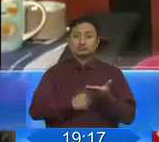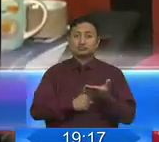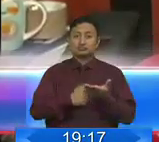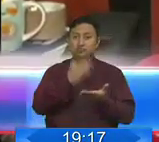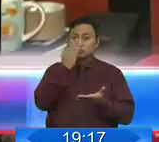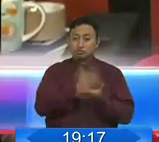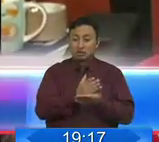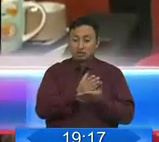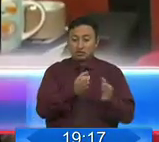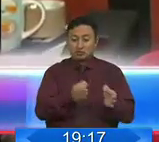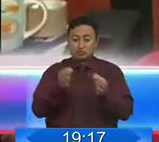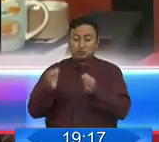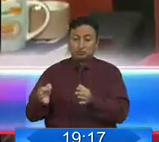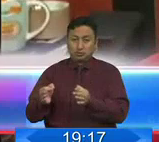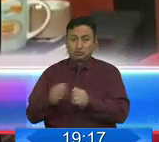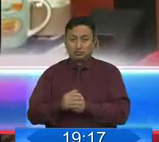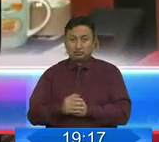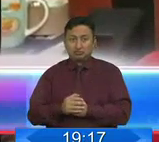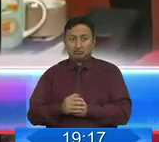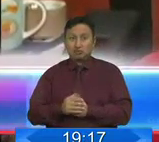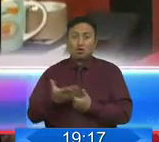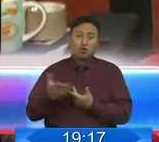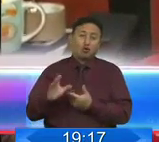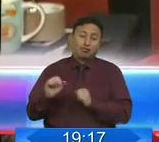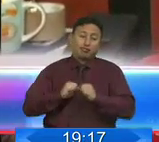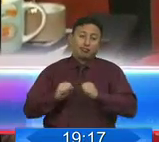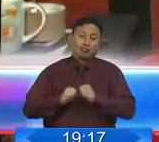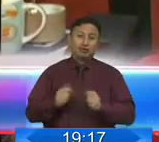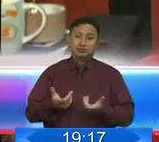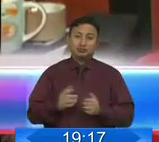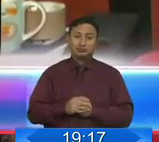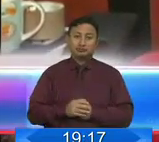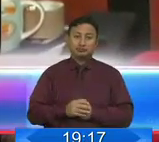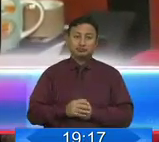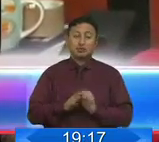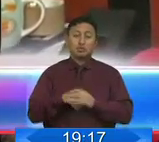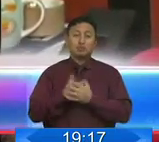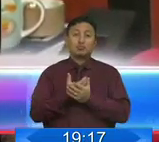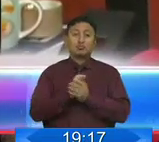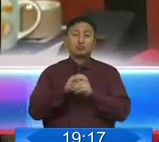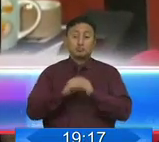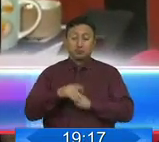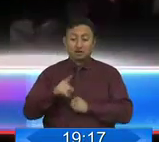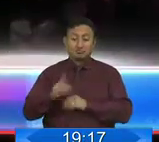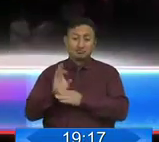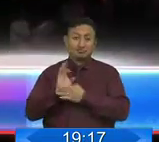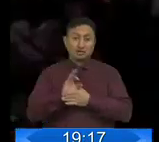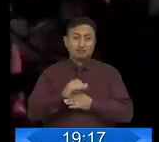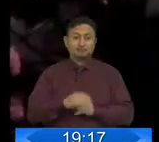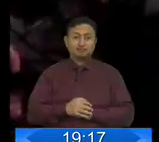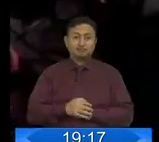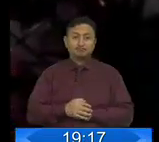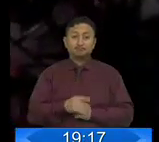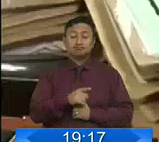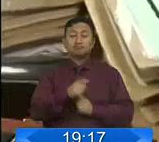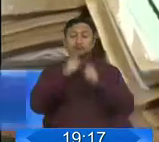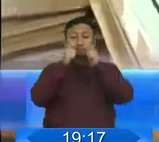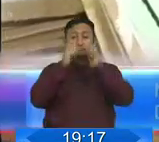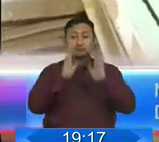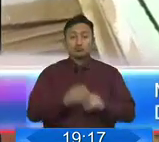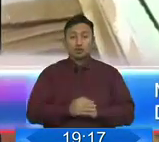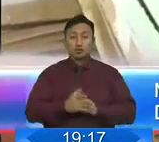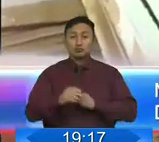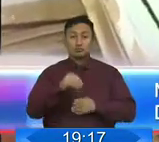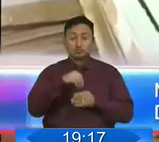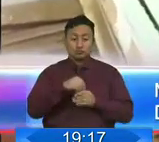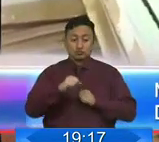difiera, o se cancela alguna diligencia, lo voy a aprovechar para receptar su versión libre y voluntaria. Además, la Fiscalía realiza trámites internos